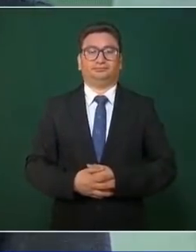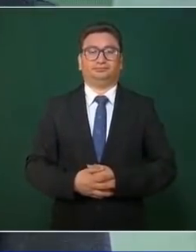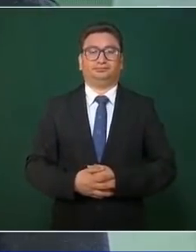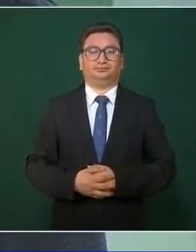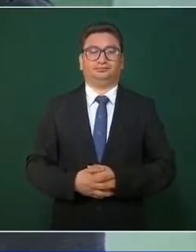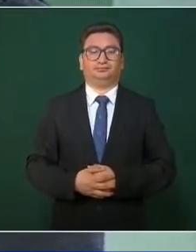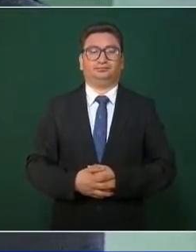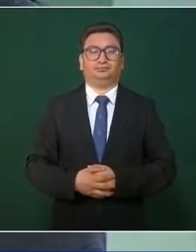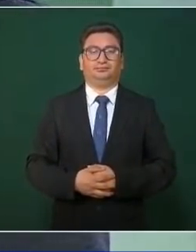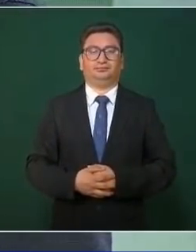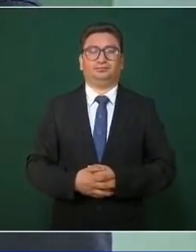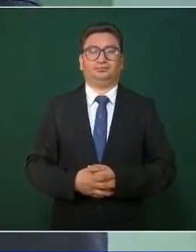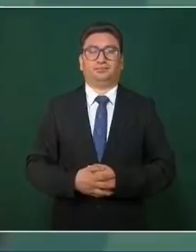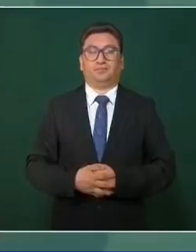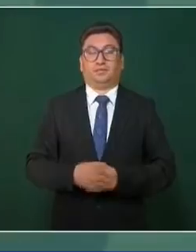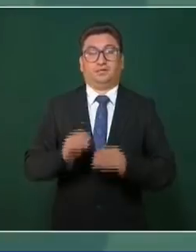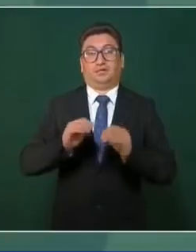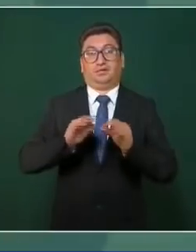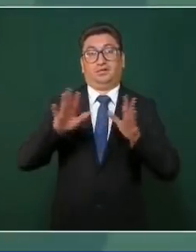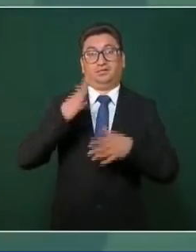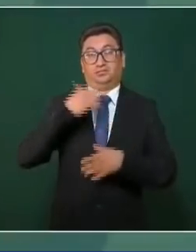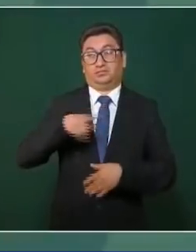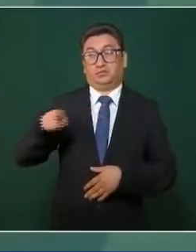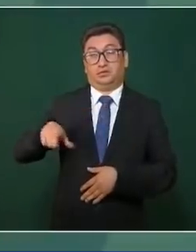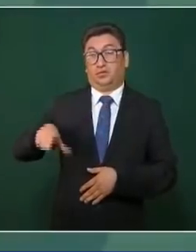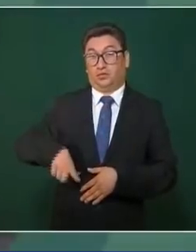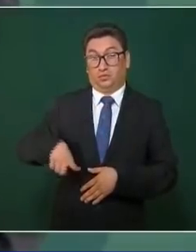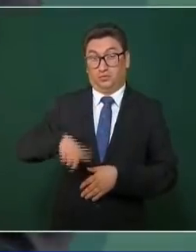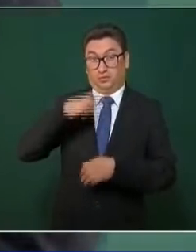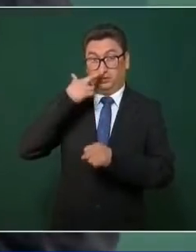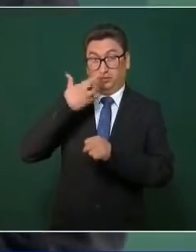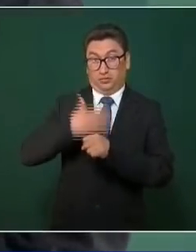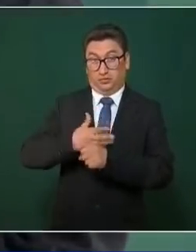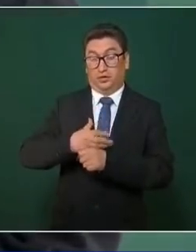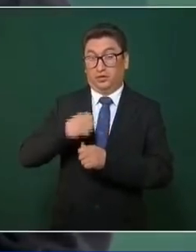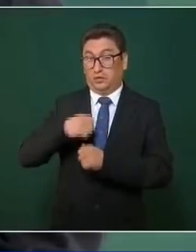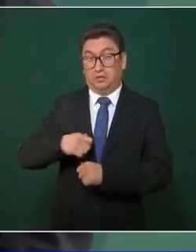incluso que incumpliera con su función social